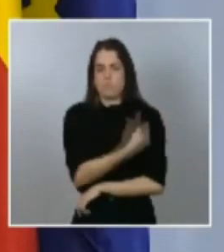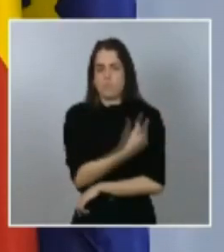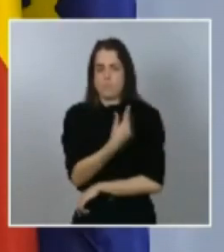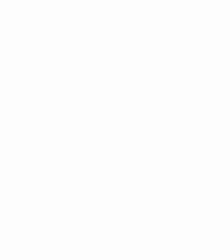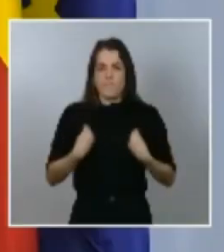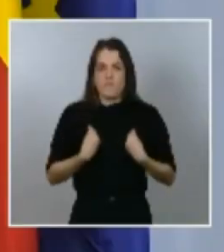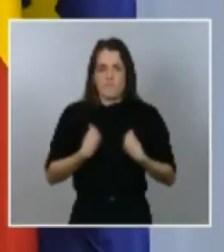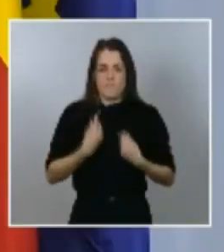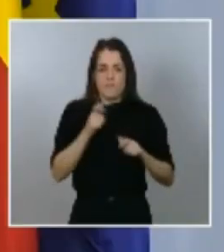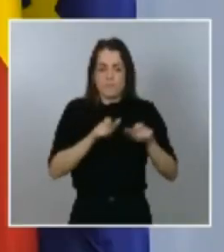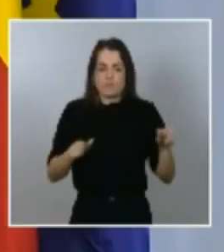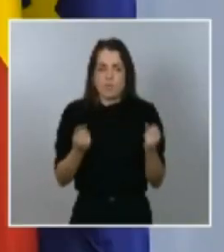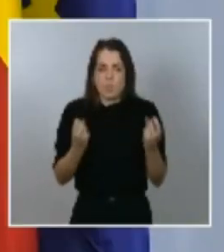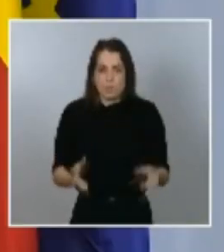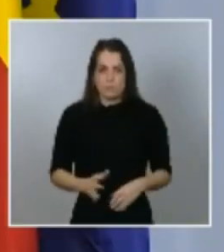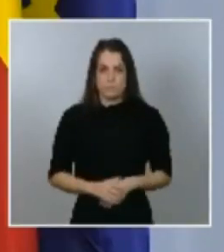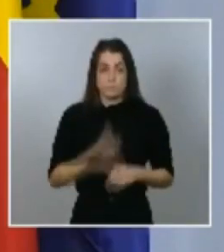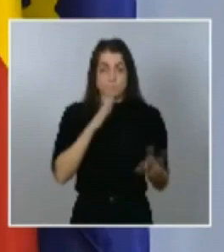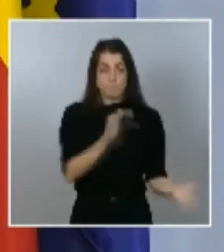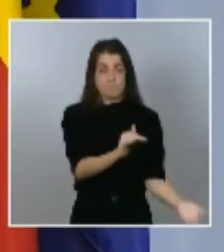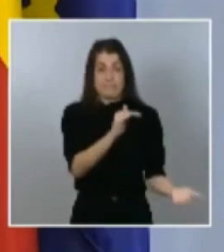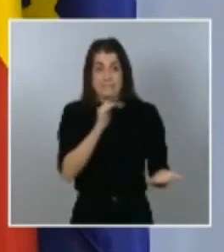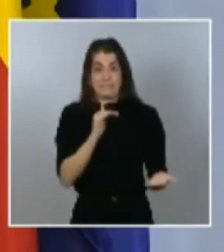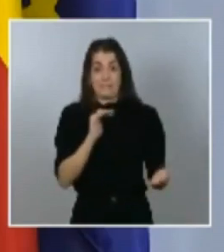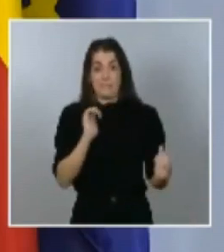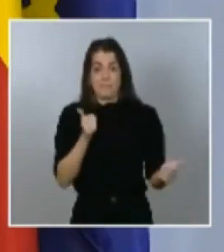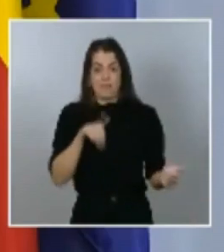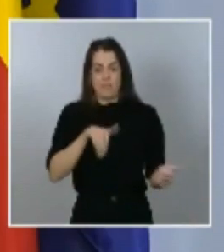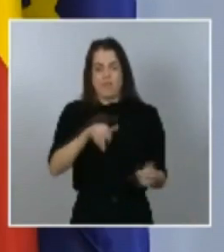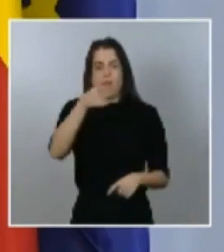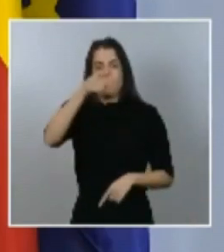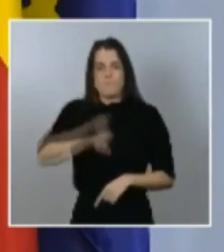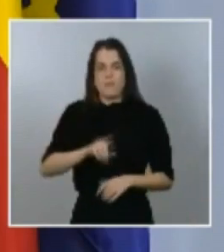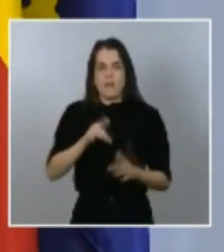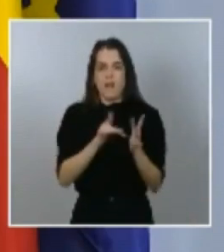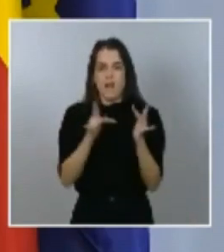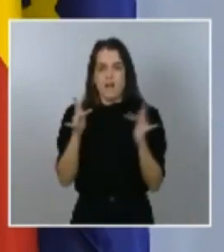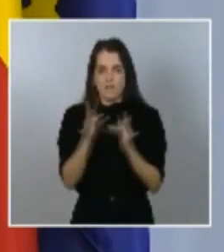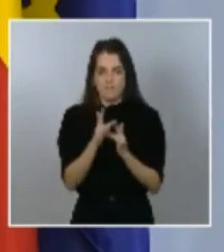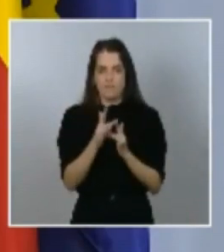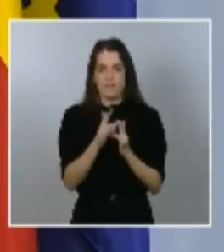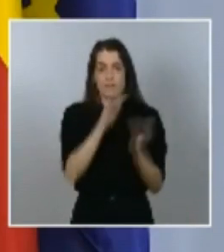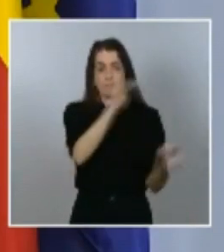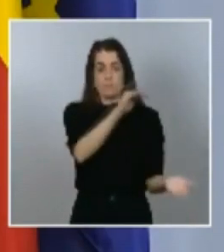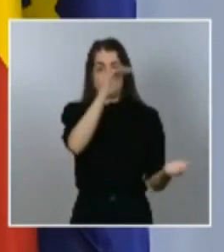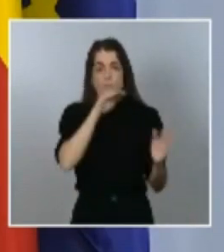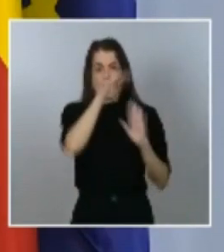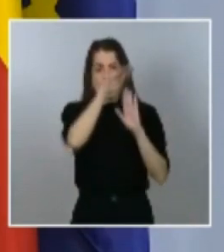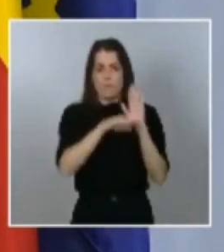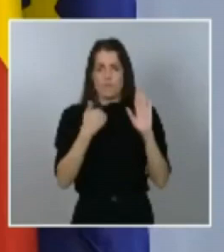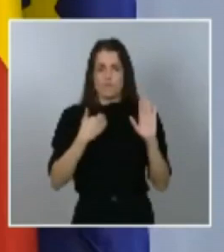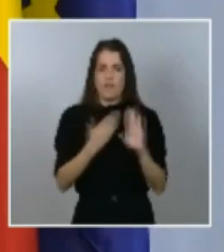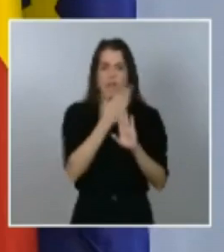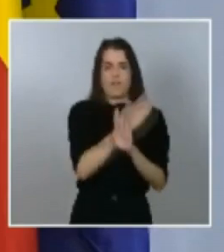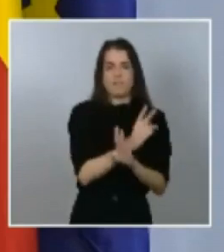doble dosis. Esta entrega se va a iniciar en el mes de abril, programándose el envío a España de 7,8 millones de